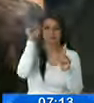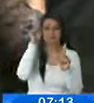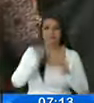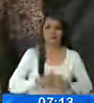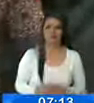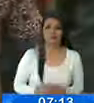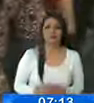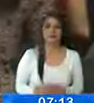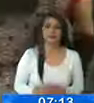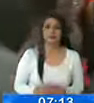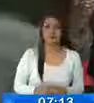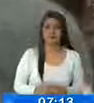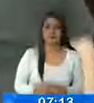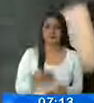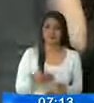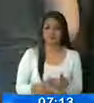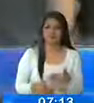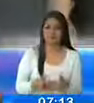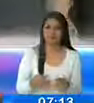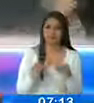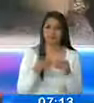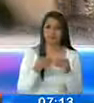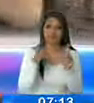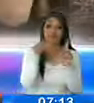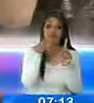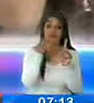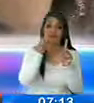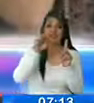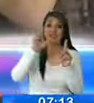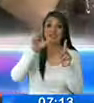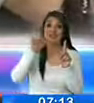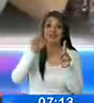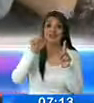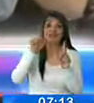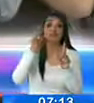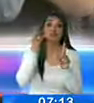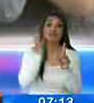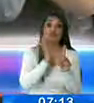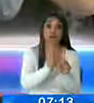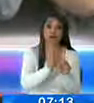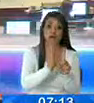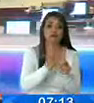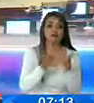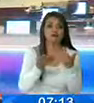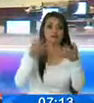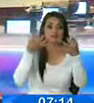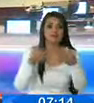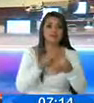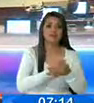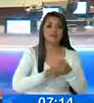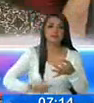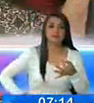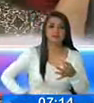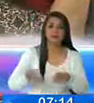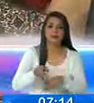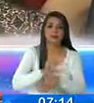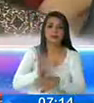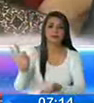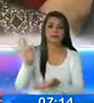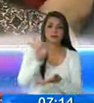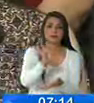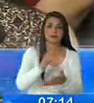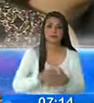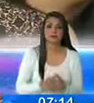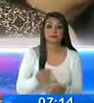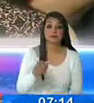Cada vez va tomando fuerza, y con esto Elizabeth Cabezas, del oficialismo, es la virtual presidenta de la Asamblea Nacional. Ustedes conocen